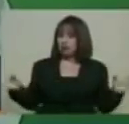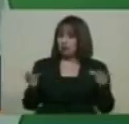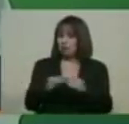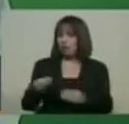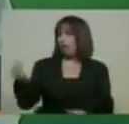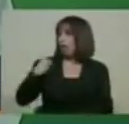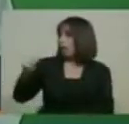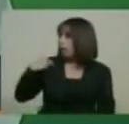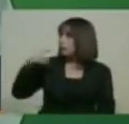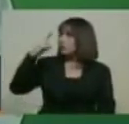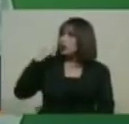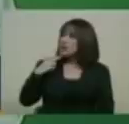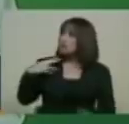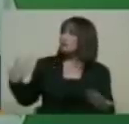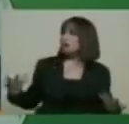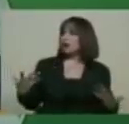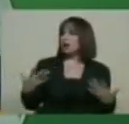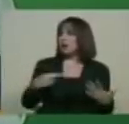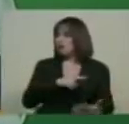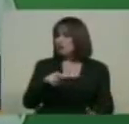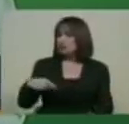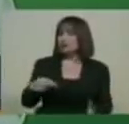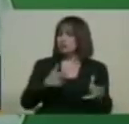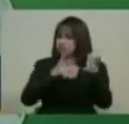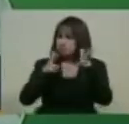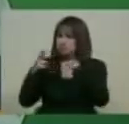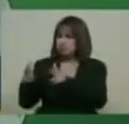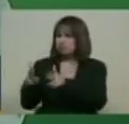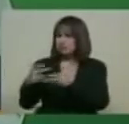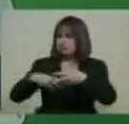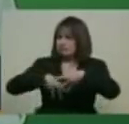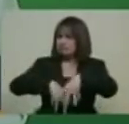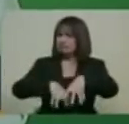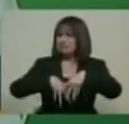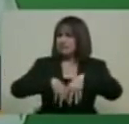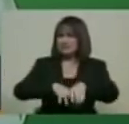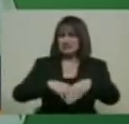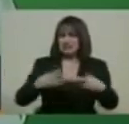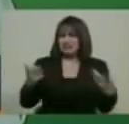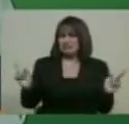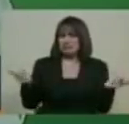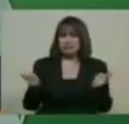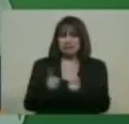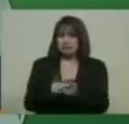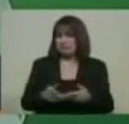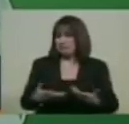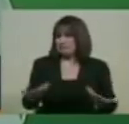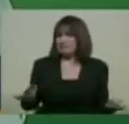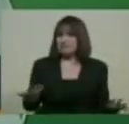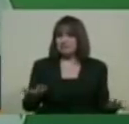Bolívar, pero si todavía nuestro ejército apenas